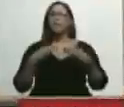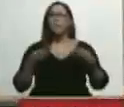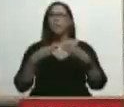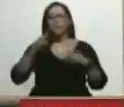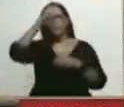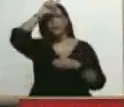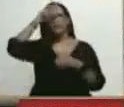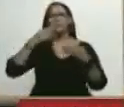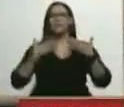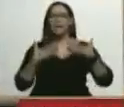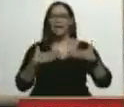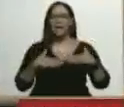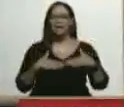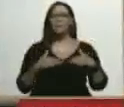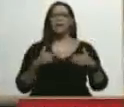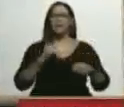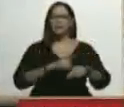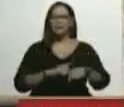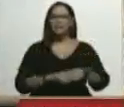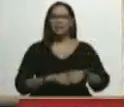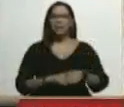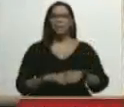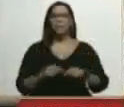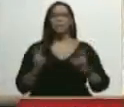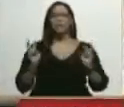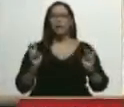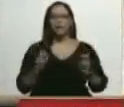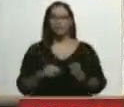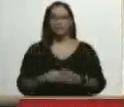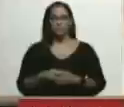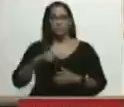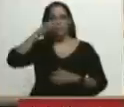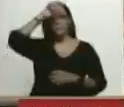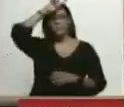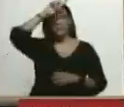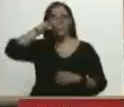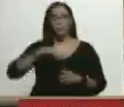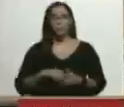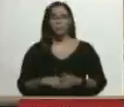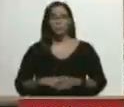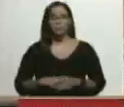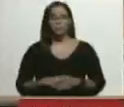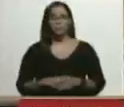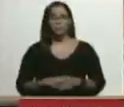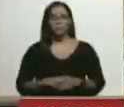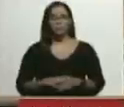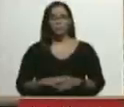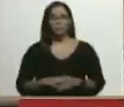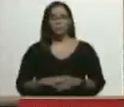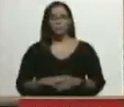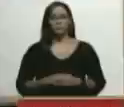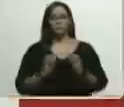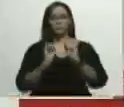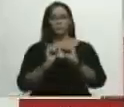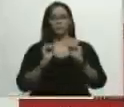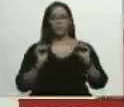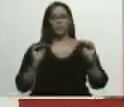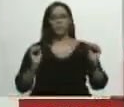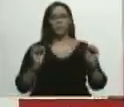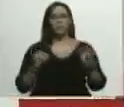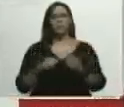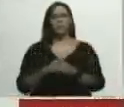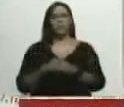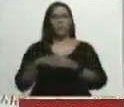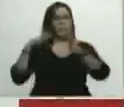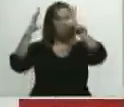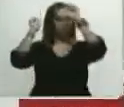Durante este tiempo incierto Perú declaración del embajador sobre la situación actual en